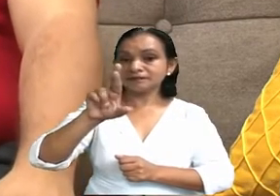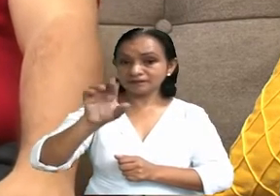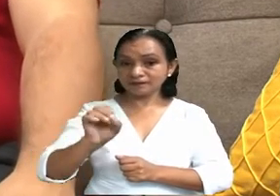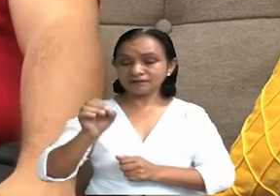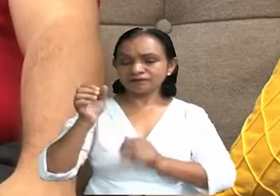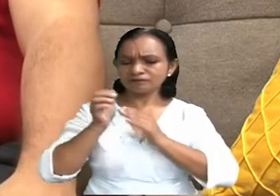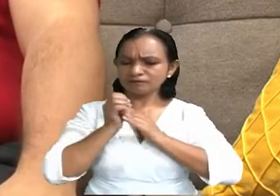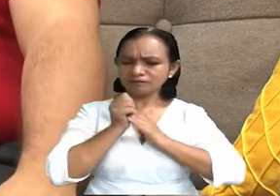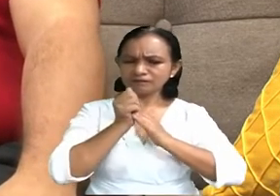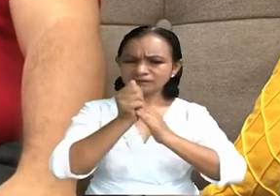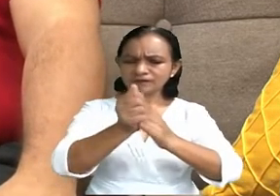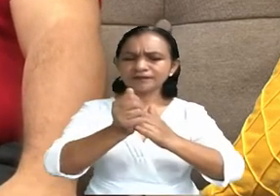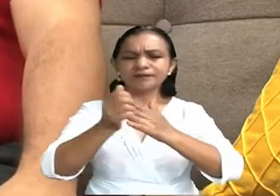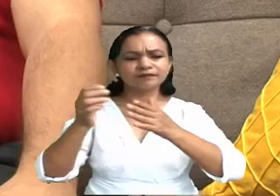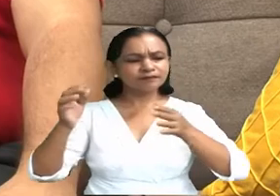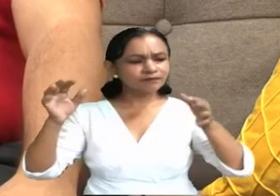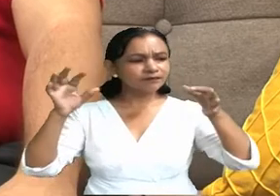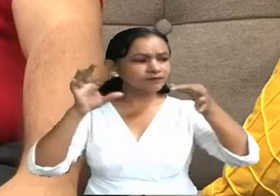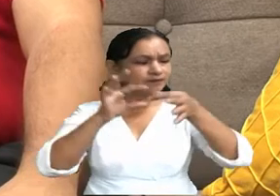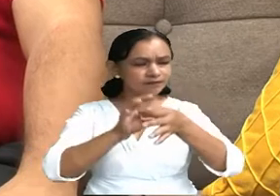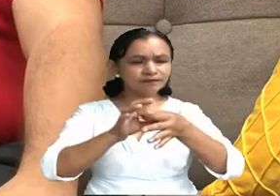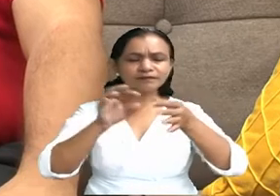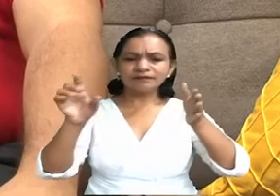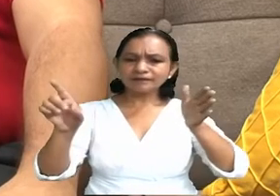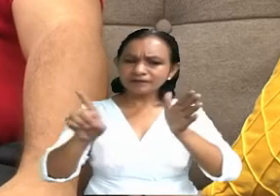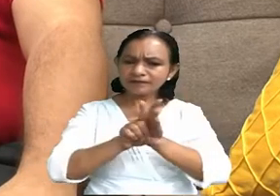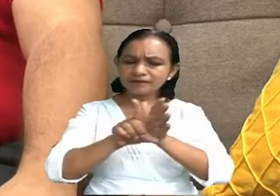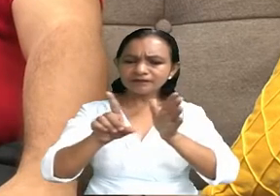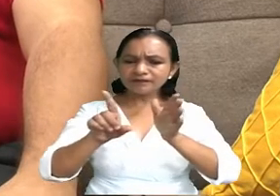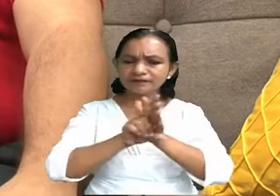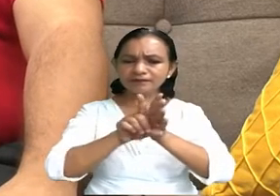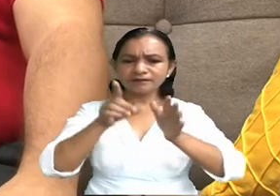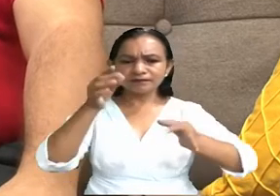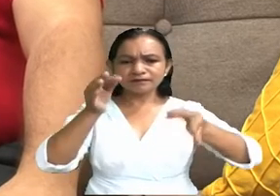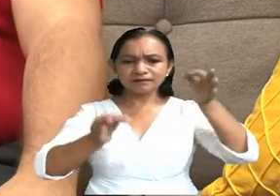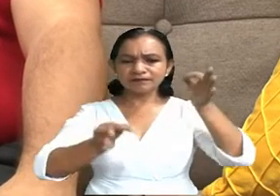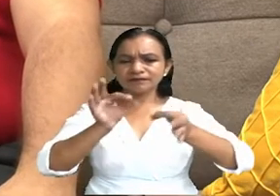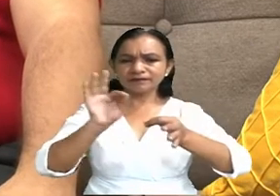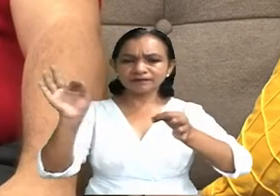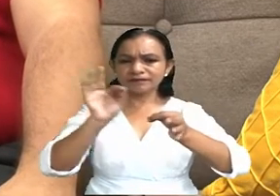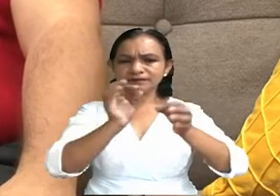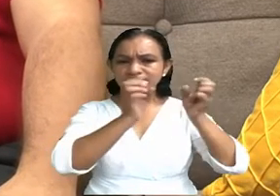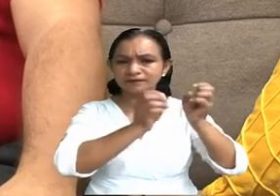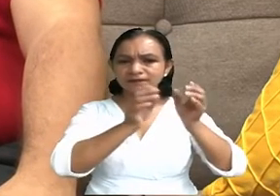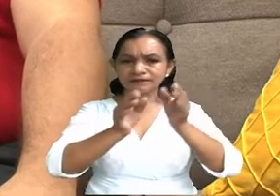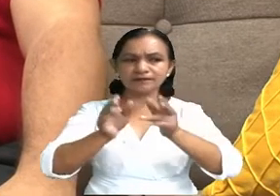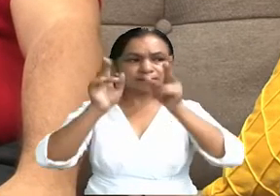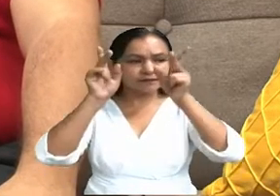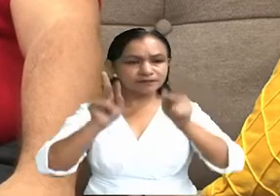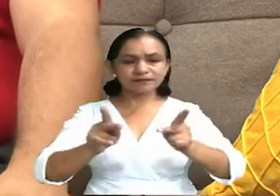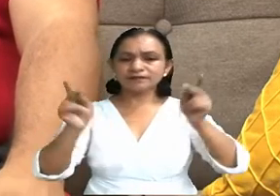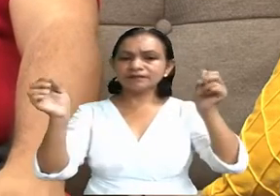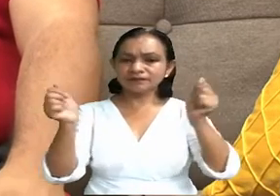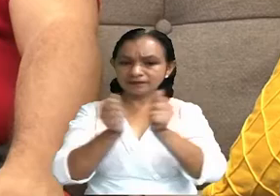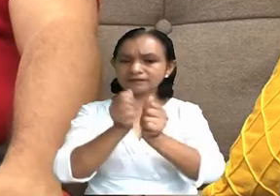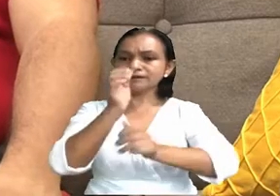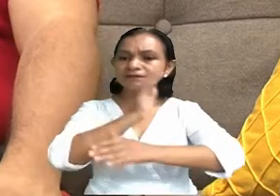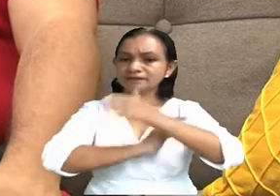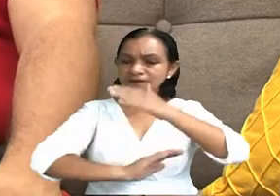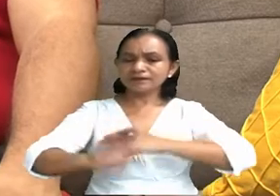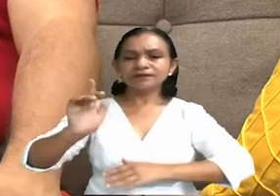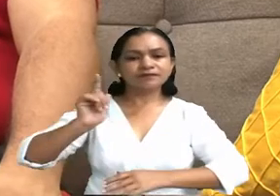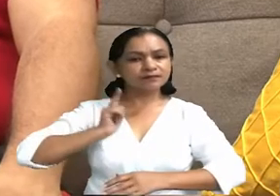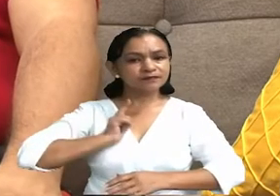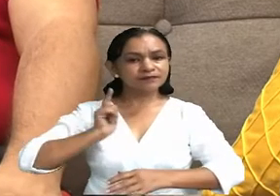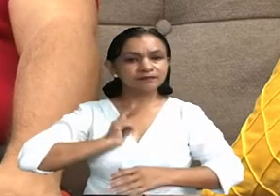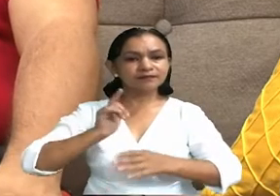para darle esa parte del tecnicismo, de la formalidad, a lo que las personas con discapacidad habíamos